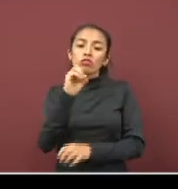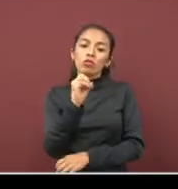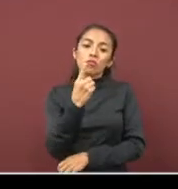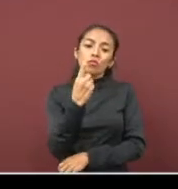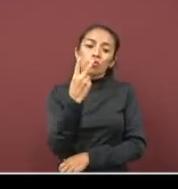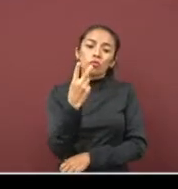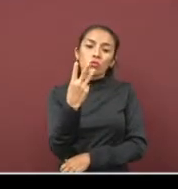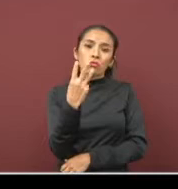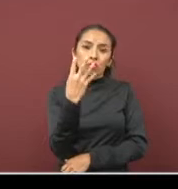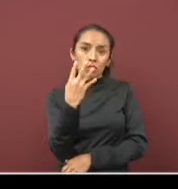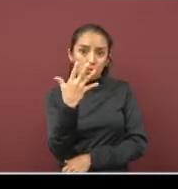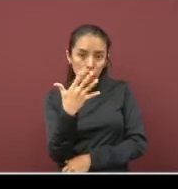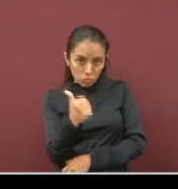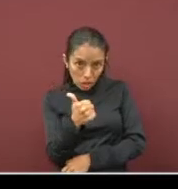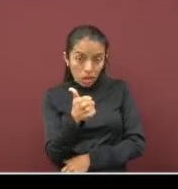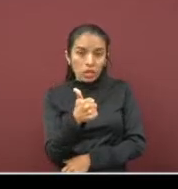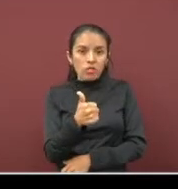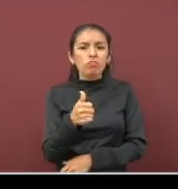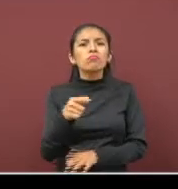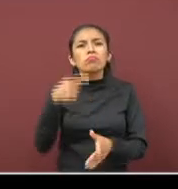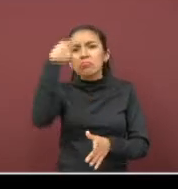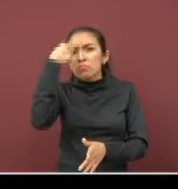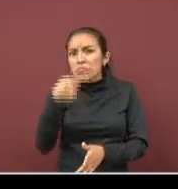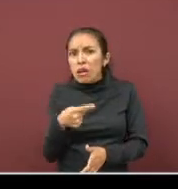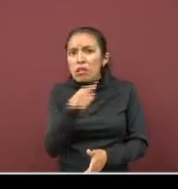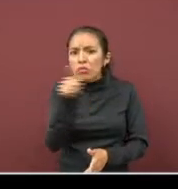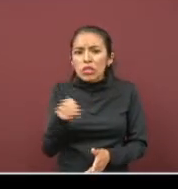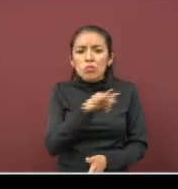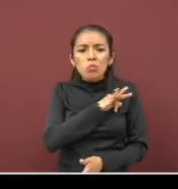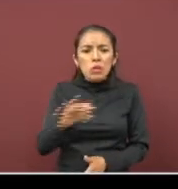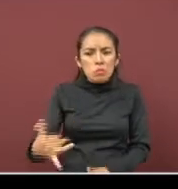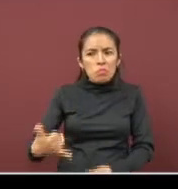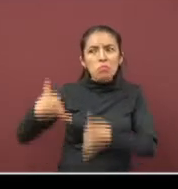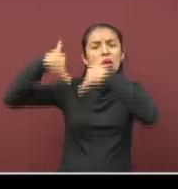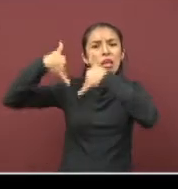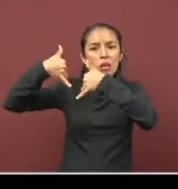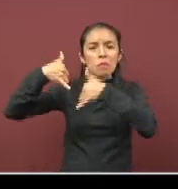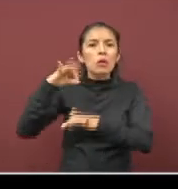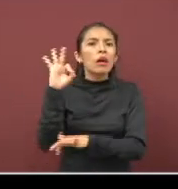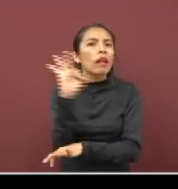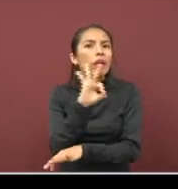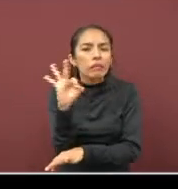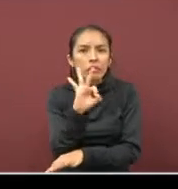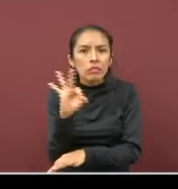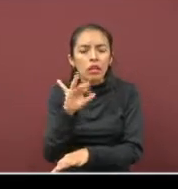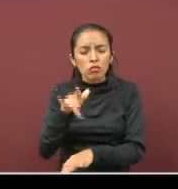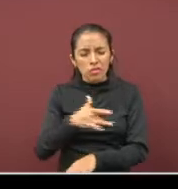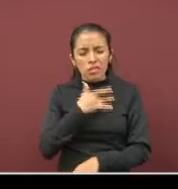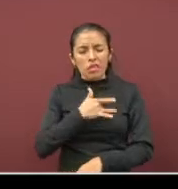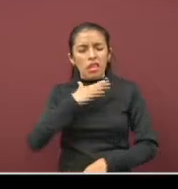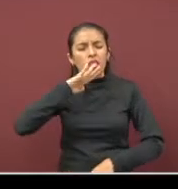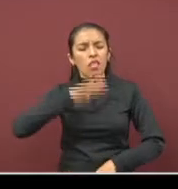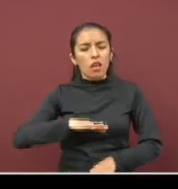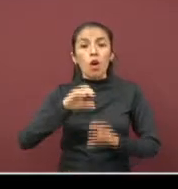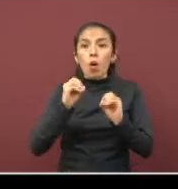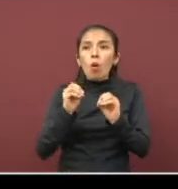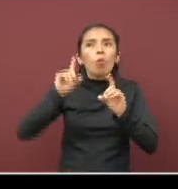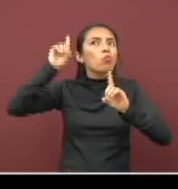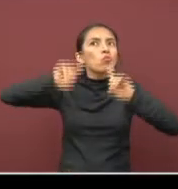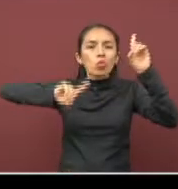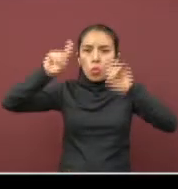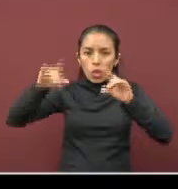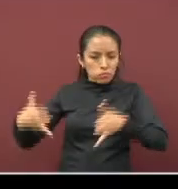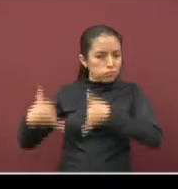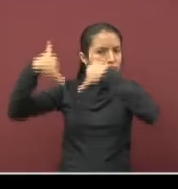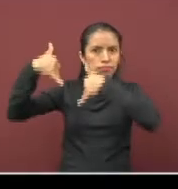2 3 4 5 6 para que llamen en caso de síntomas o dudas o